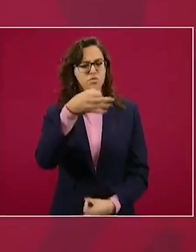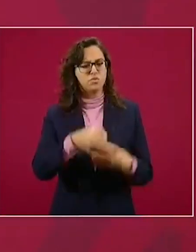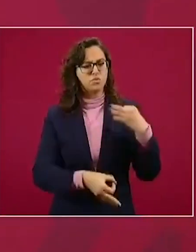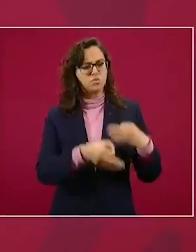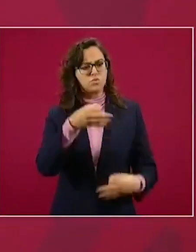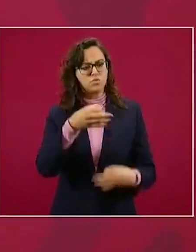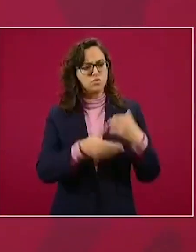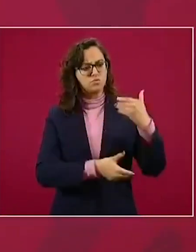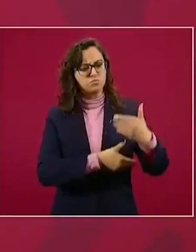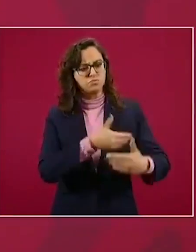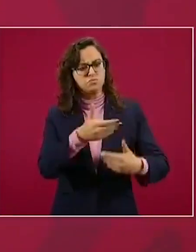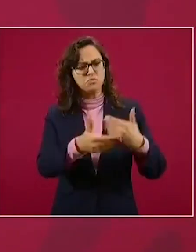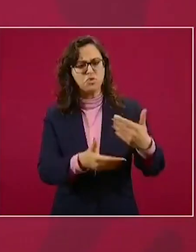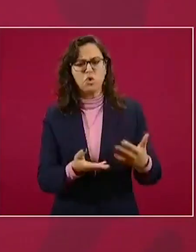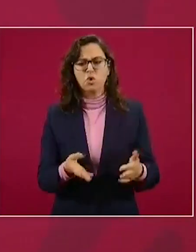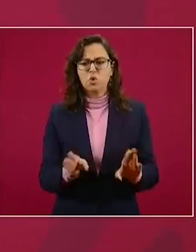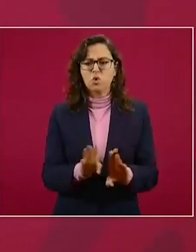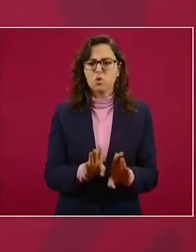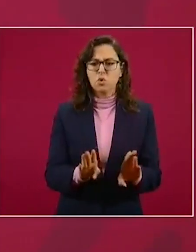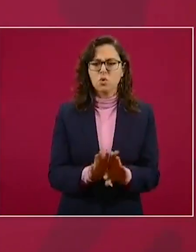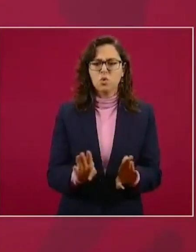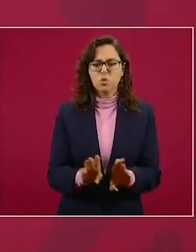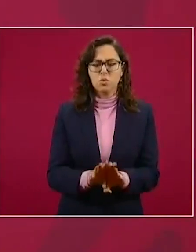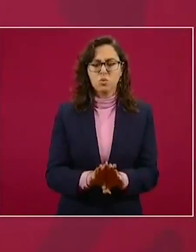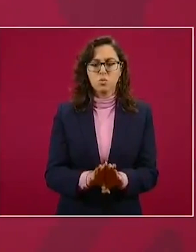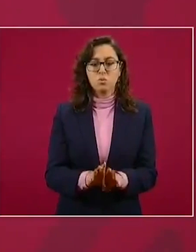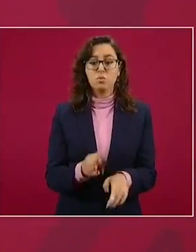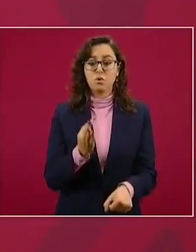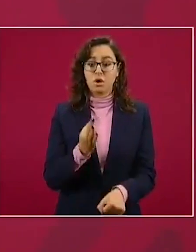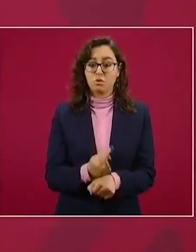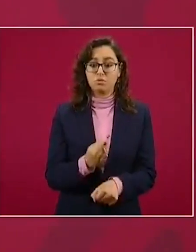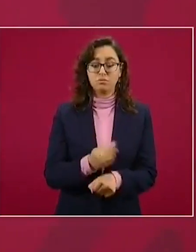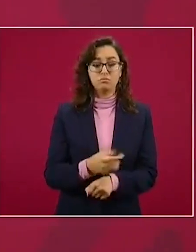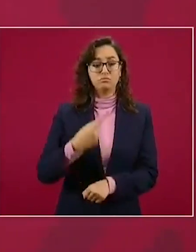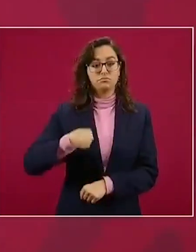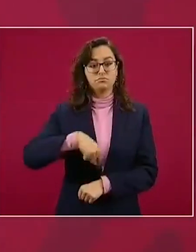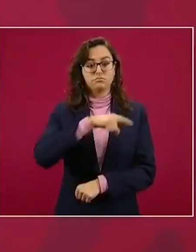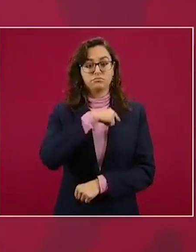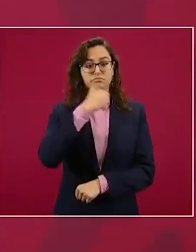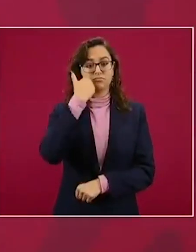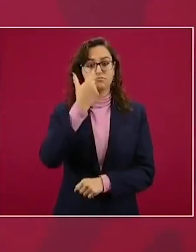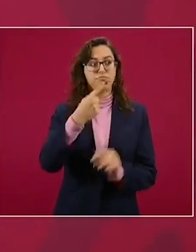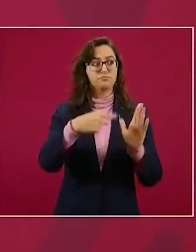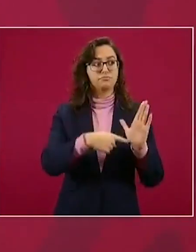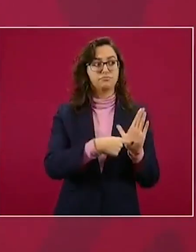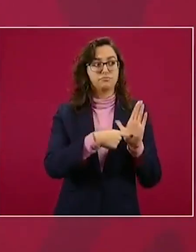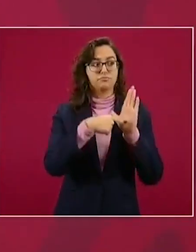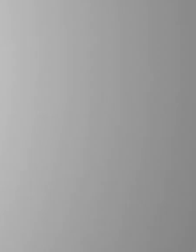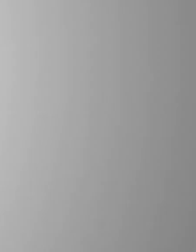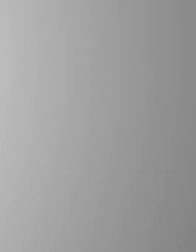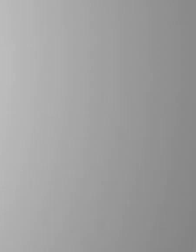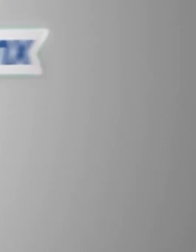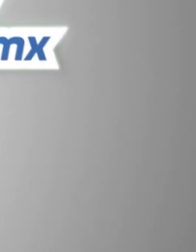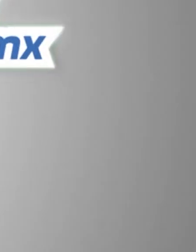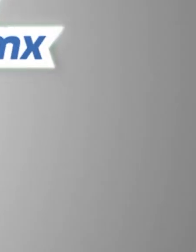presuntamente para atender el tema de su hermana para noticia apuntó mx juan carlos huerta vázquez